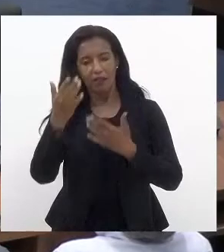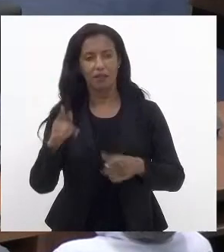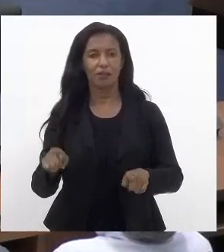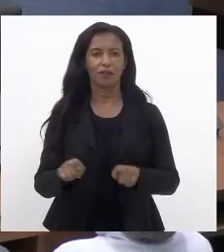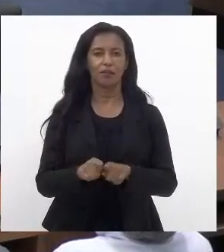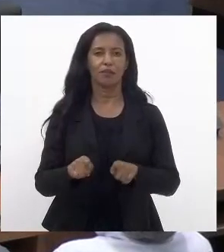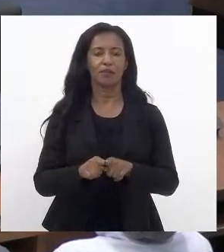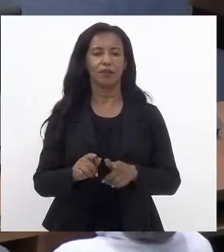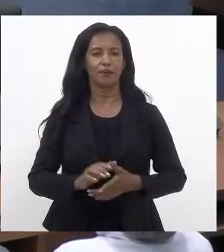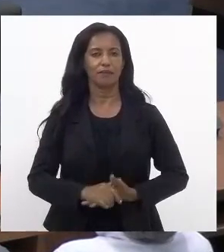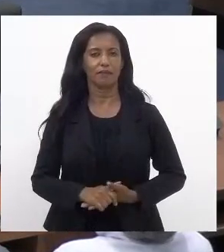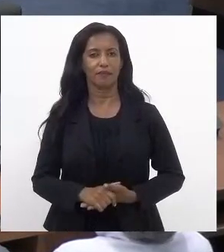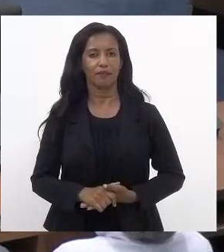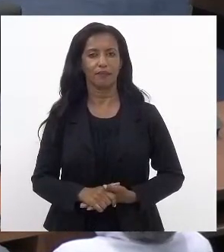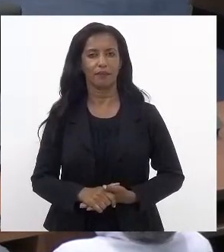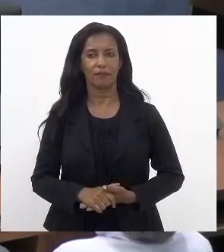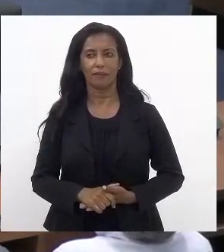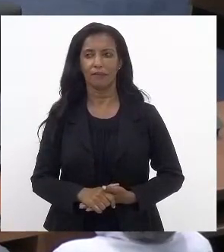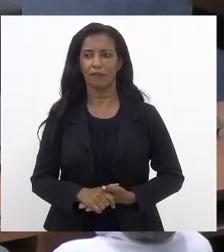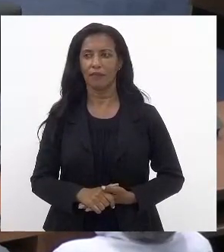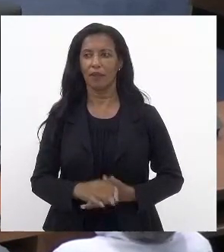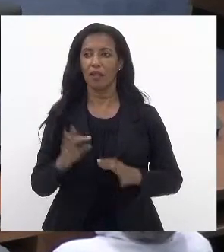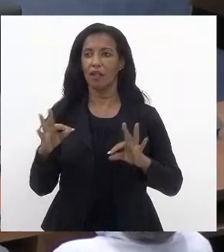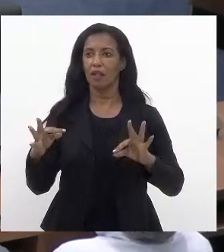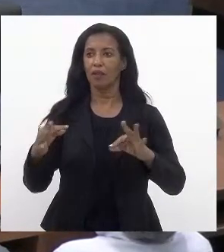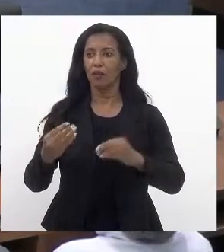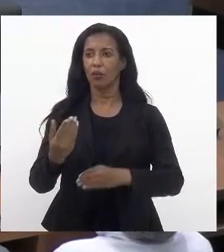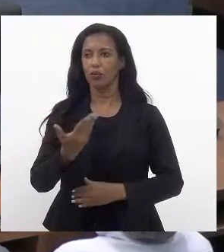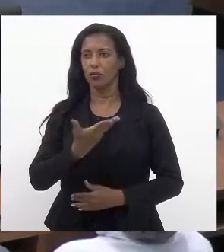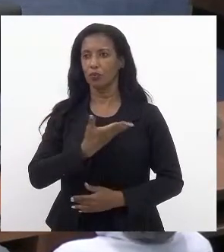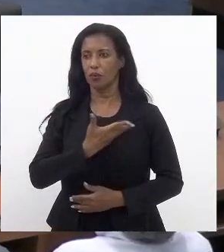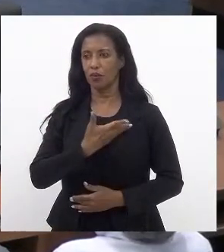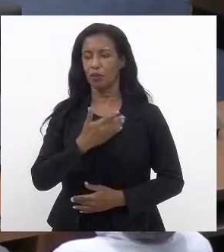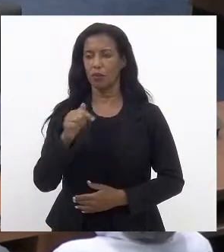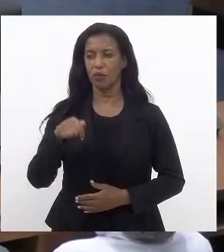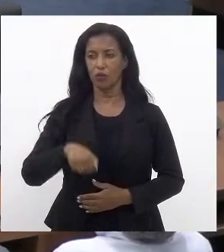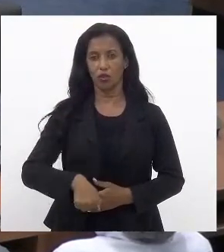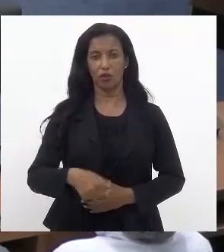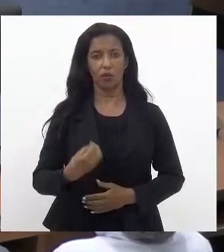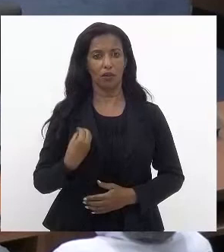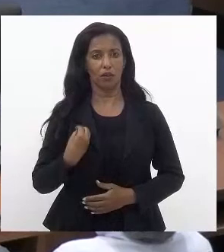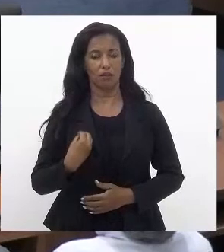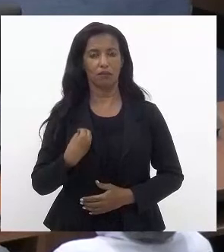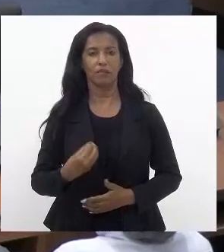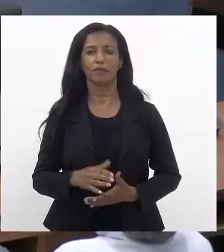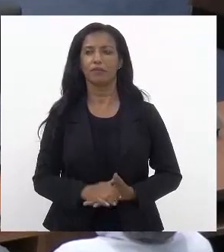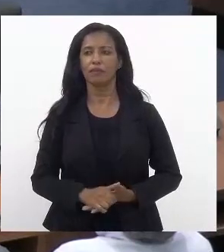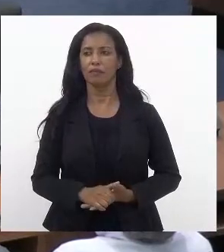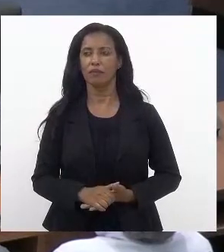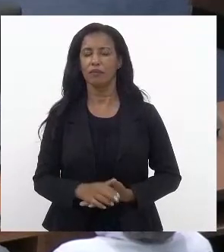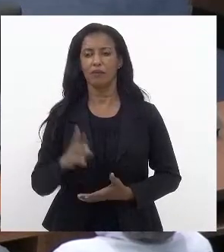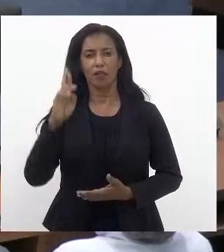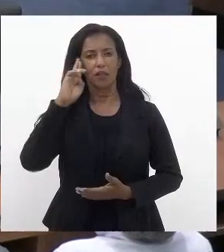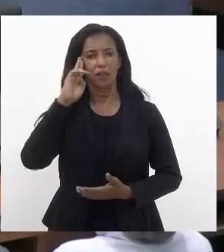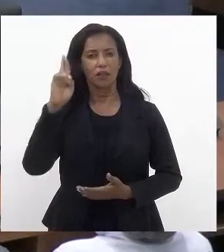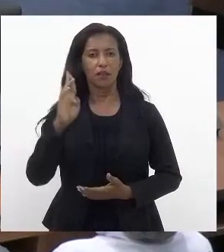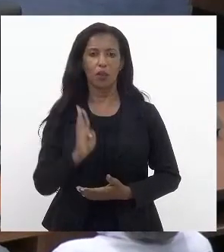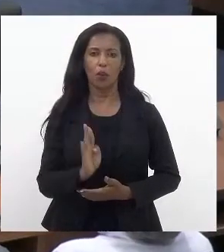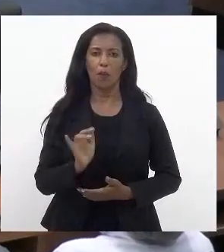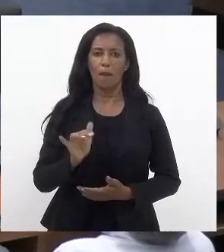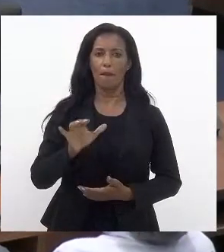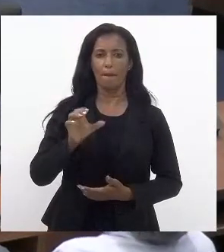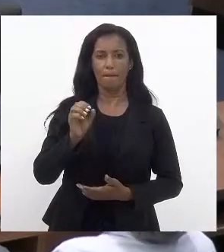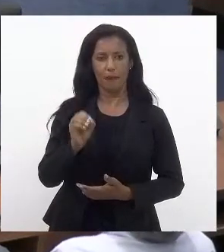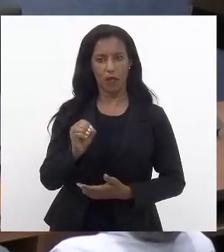también a todos nuestros amigos que están aquí presentes. Señor Obispo